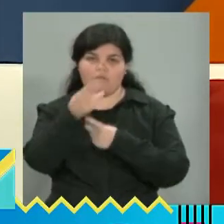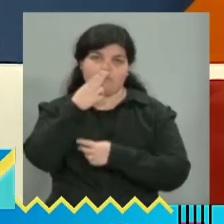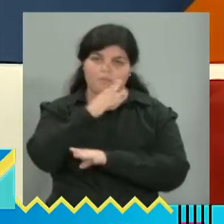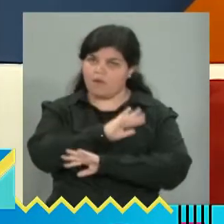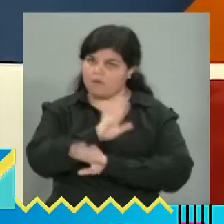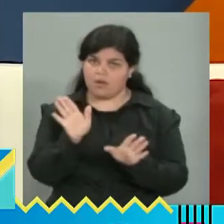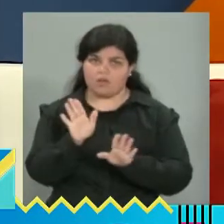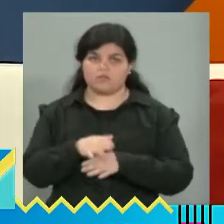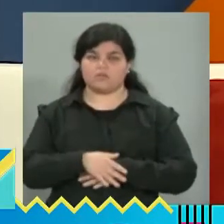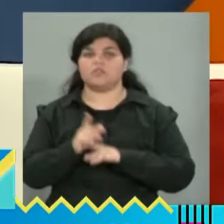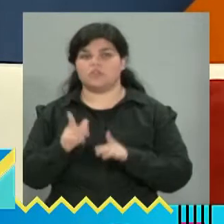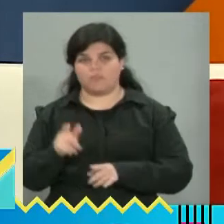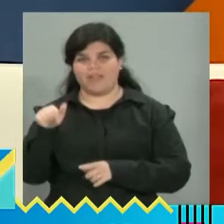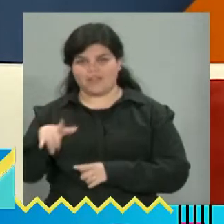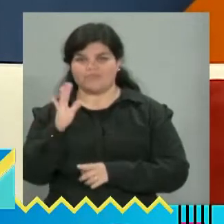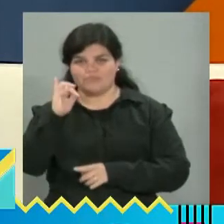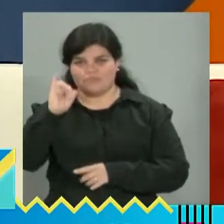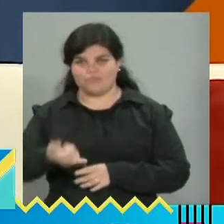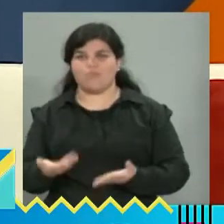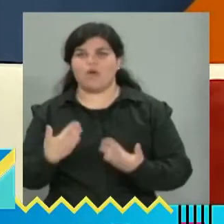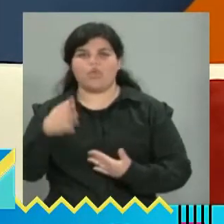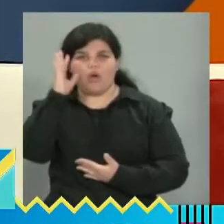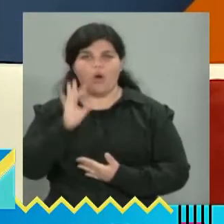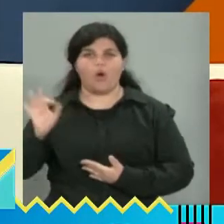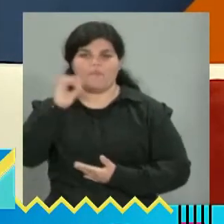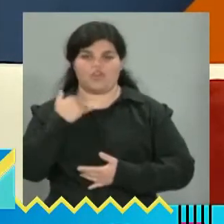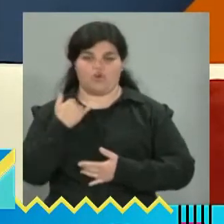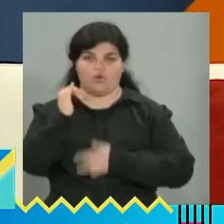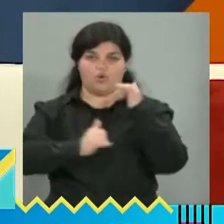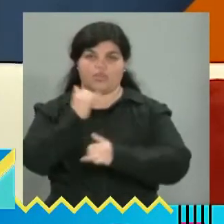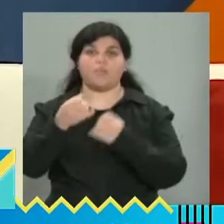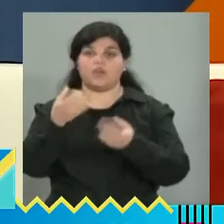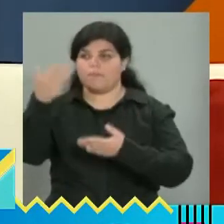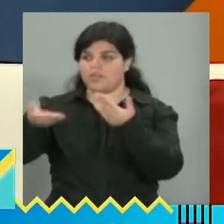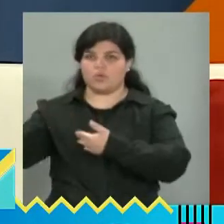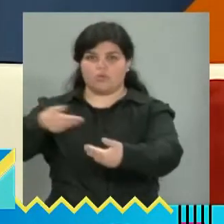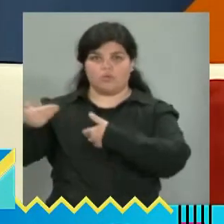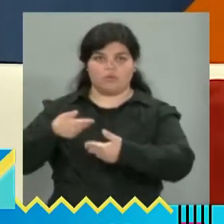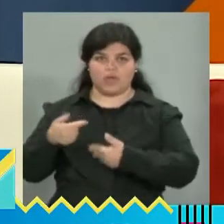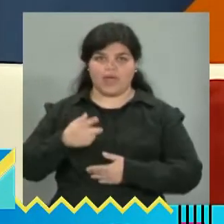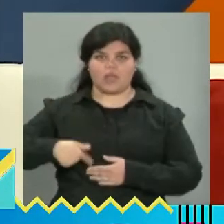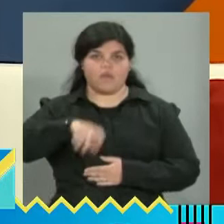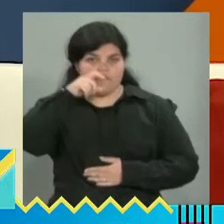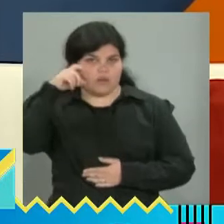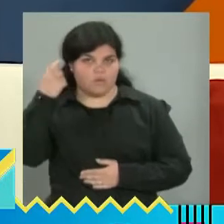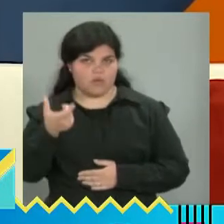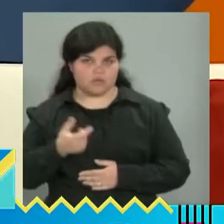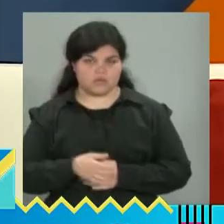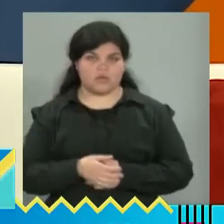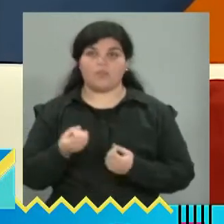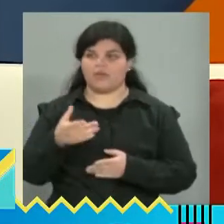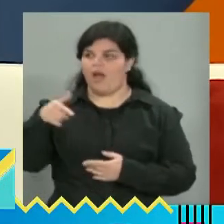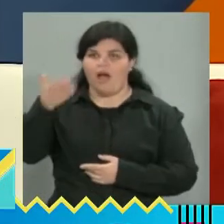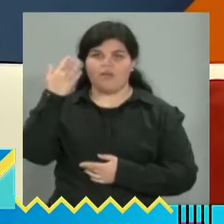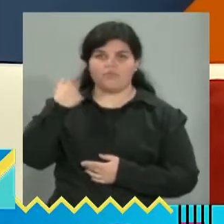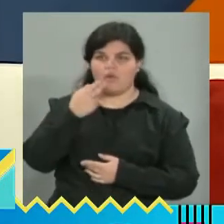las consultas, que yo sí puedo opinar ahí porque hago asistencialismo, de los pacientes es que le da vergüenza fumar. Porque antes fumaban en cualquier lado,